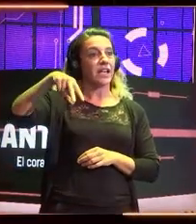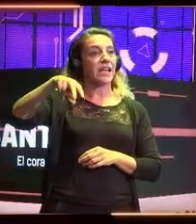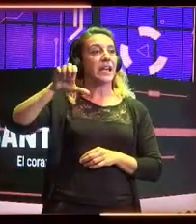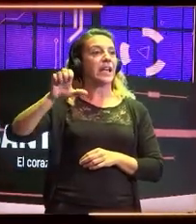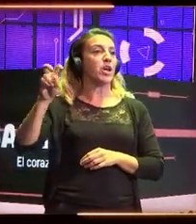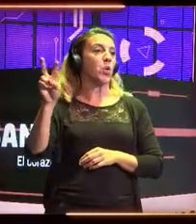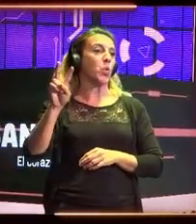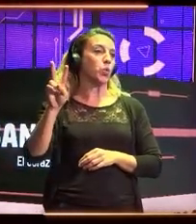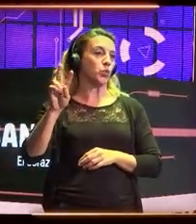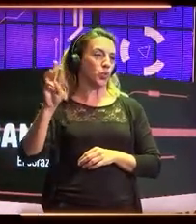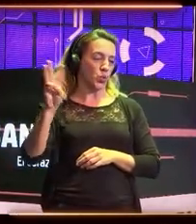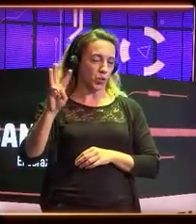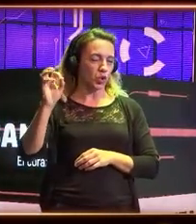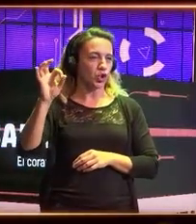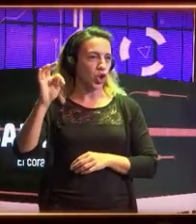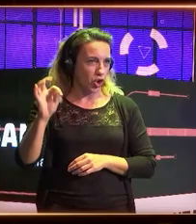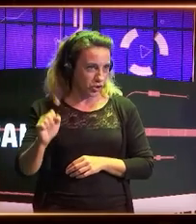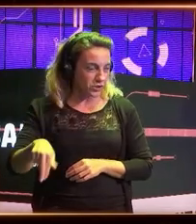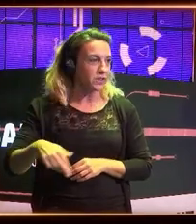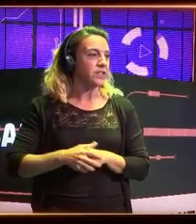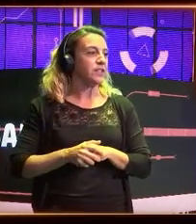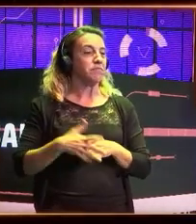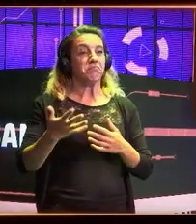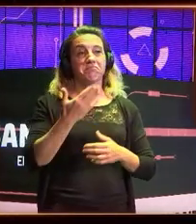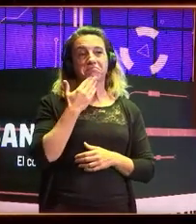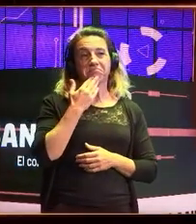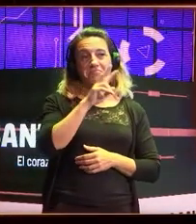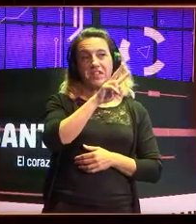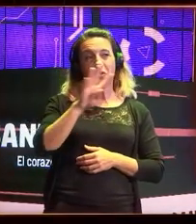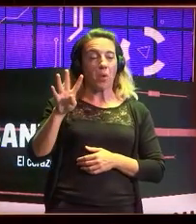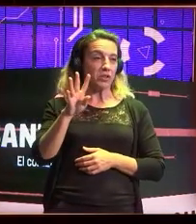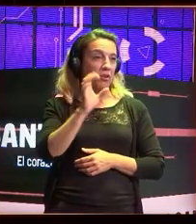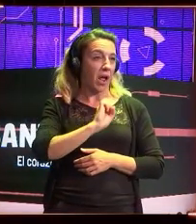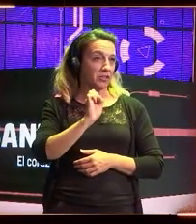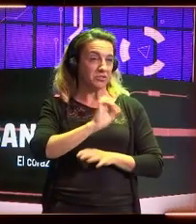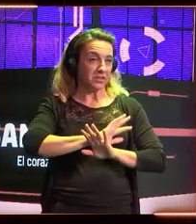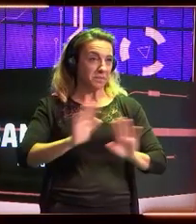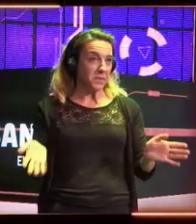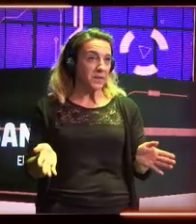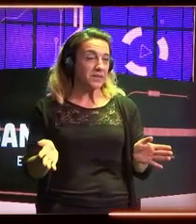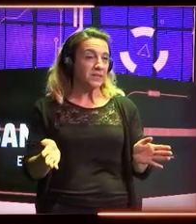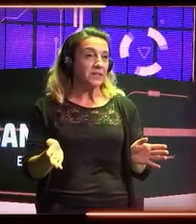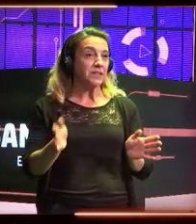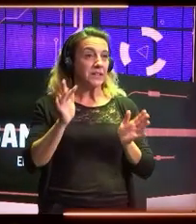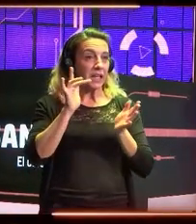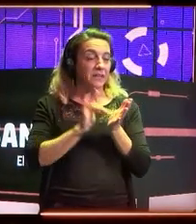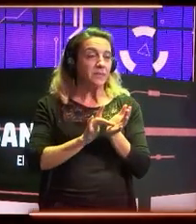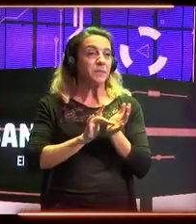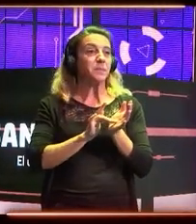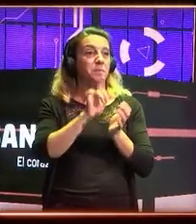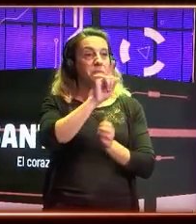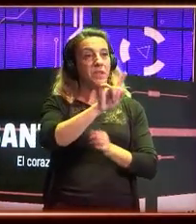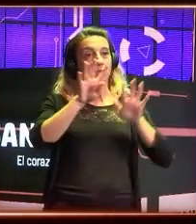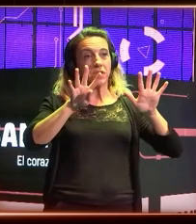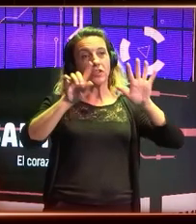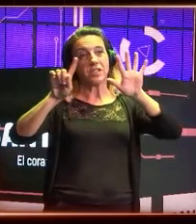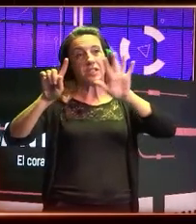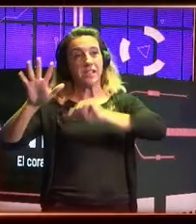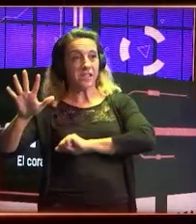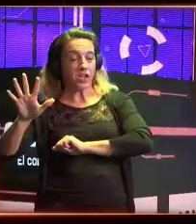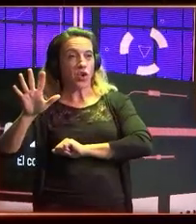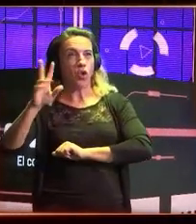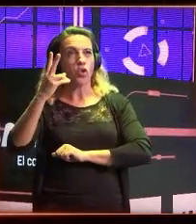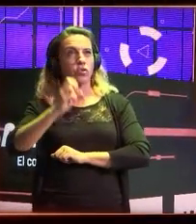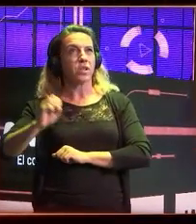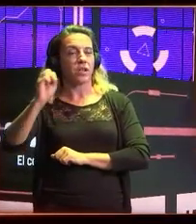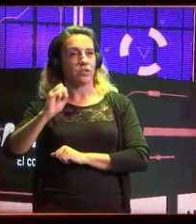ese ese tipo que estaba tenía solo 24 años cuando en 1665 en dos años